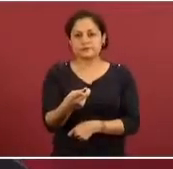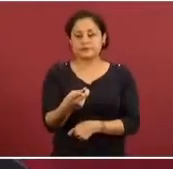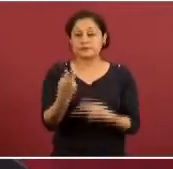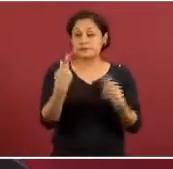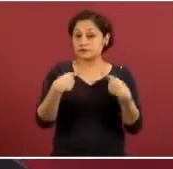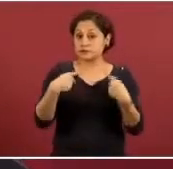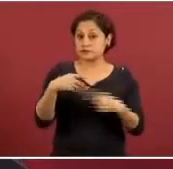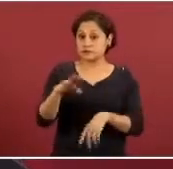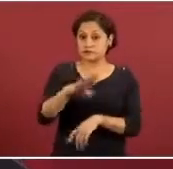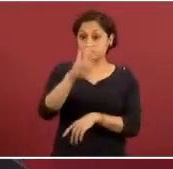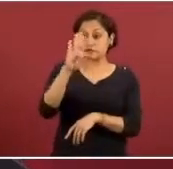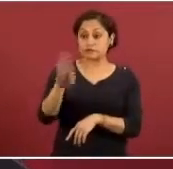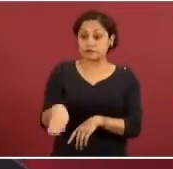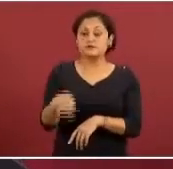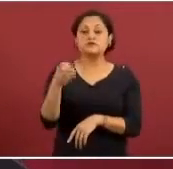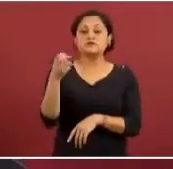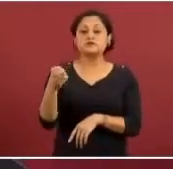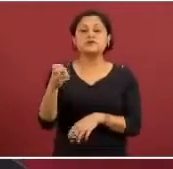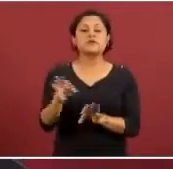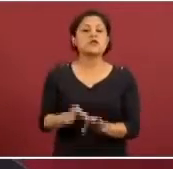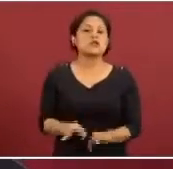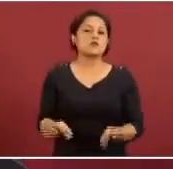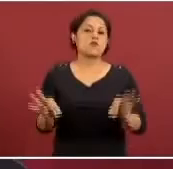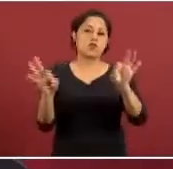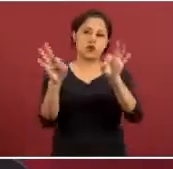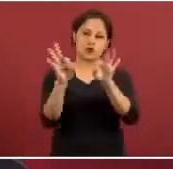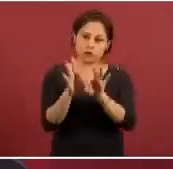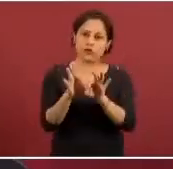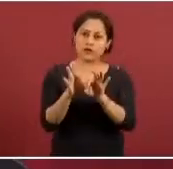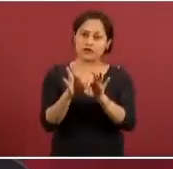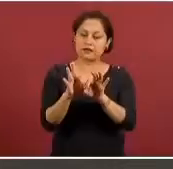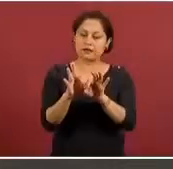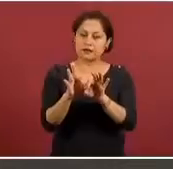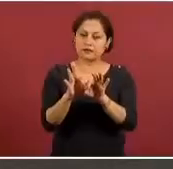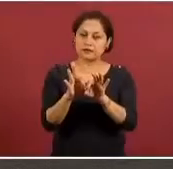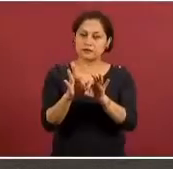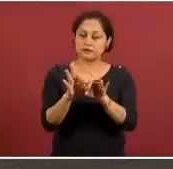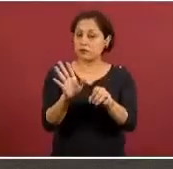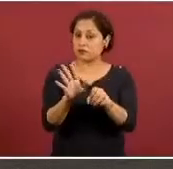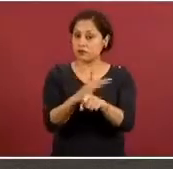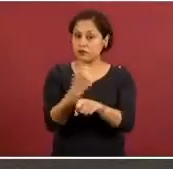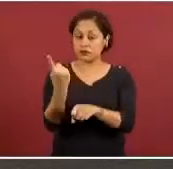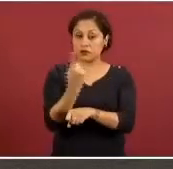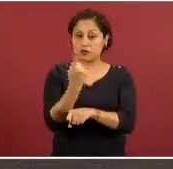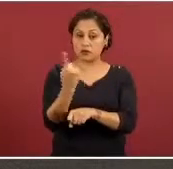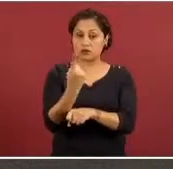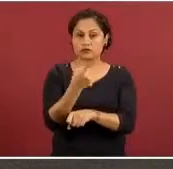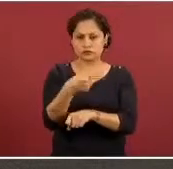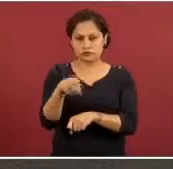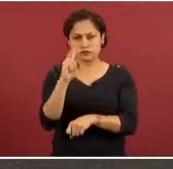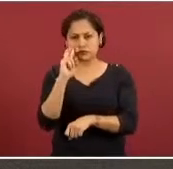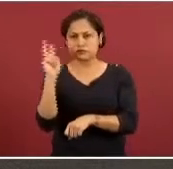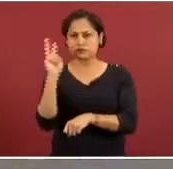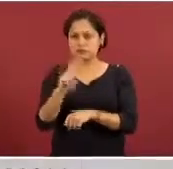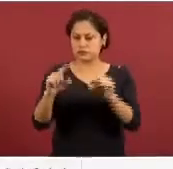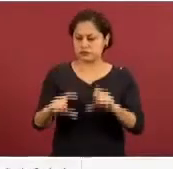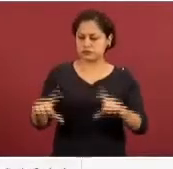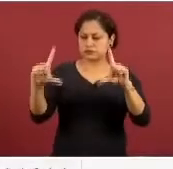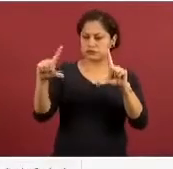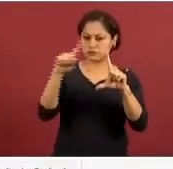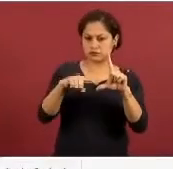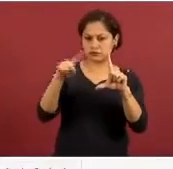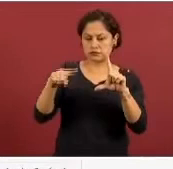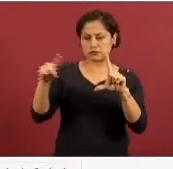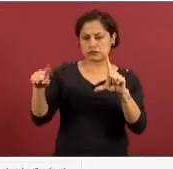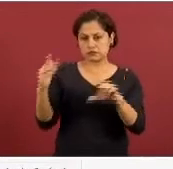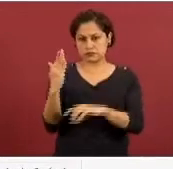situación importante para la presencia de estas defunciones. Observarán en la gráfica que está del